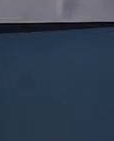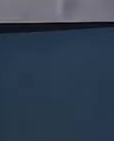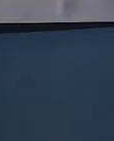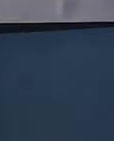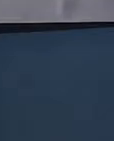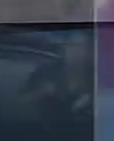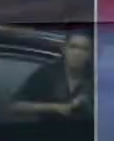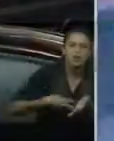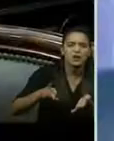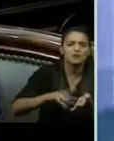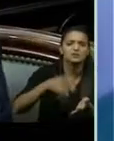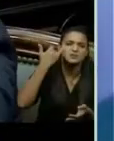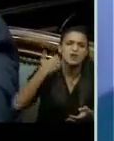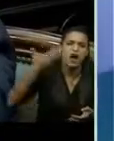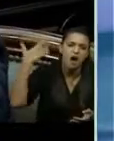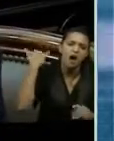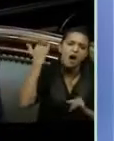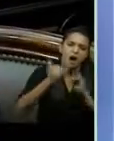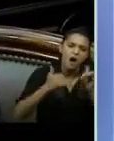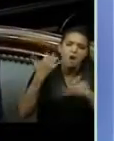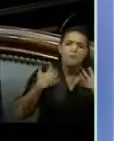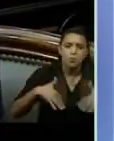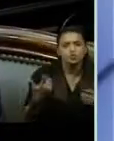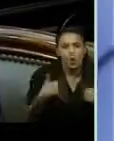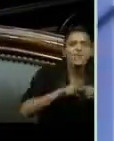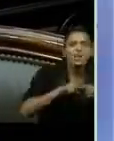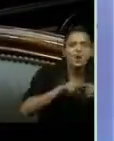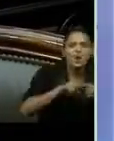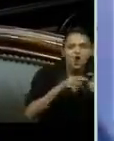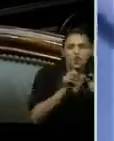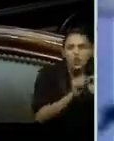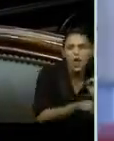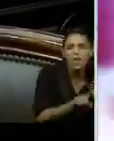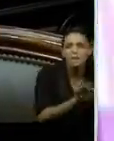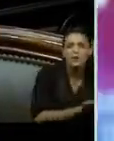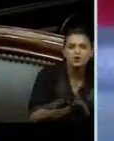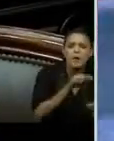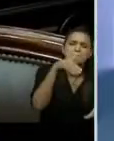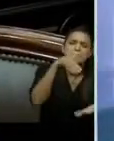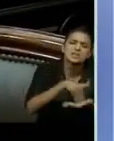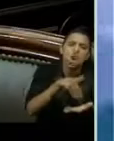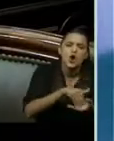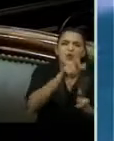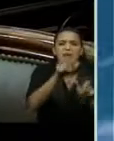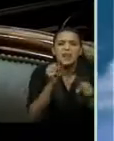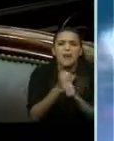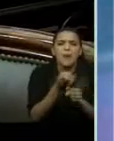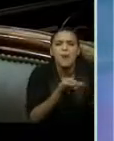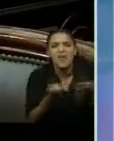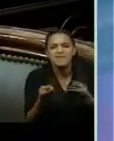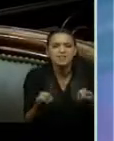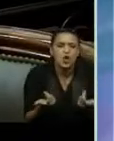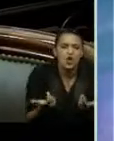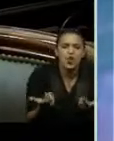la verdad que ha sido un día que arrancó en la mañana con mucha expectativa porque teníamos la sesión y íbamos a poder brindar un